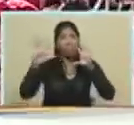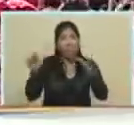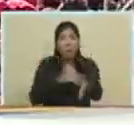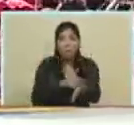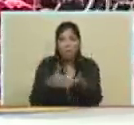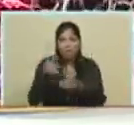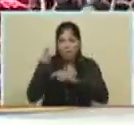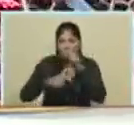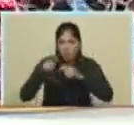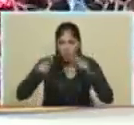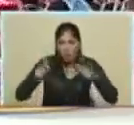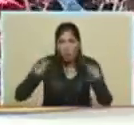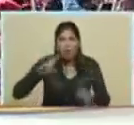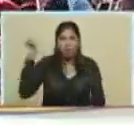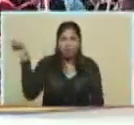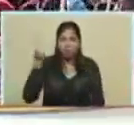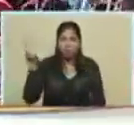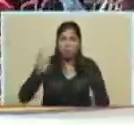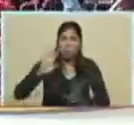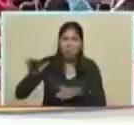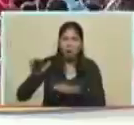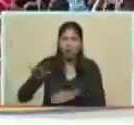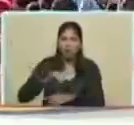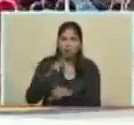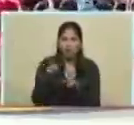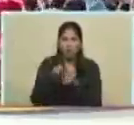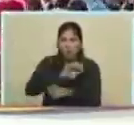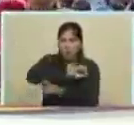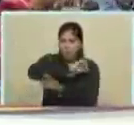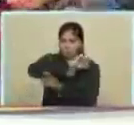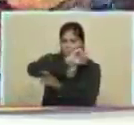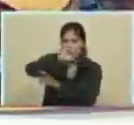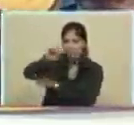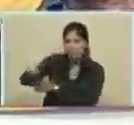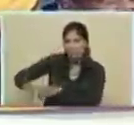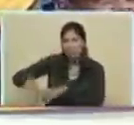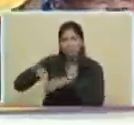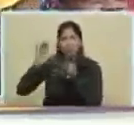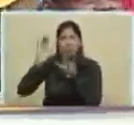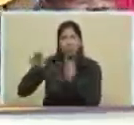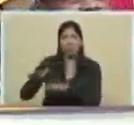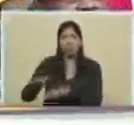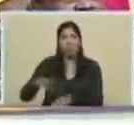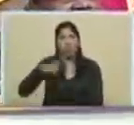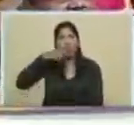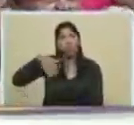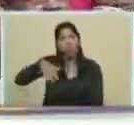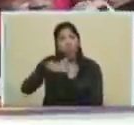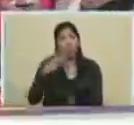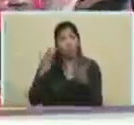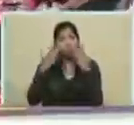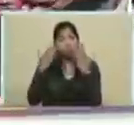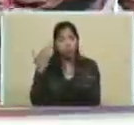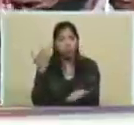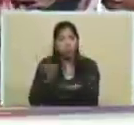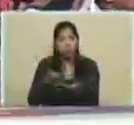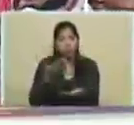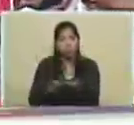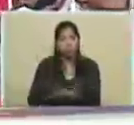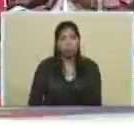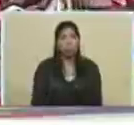millones de compatriotas, para darle una lección de legitimidad y de pueblo en la calle.